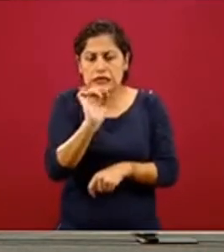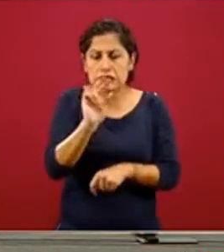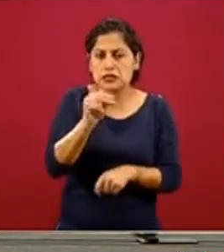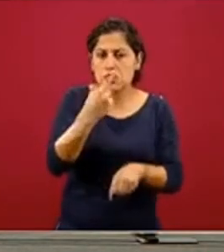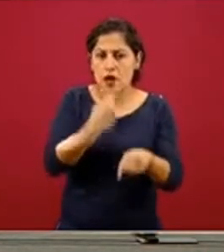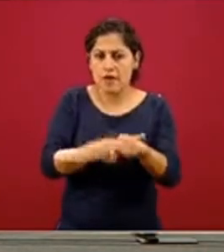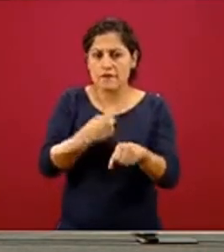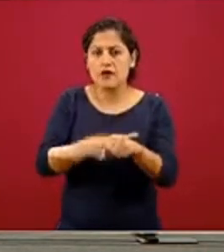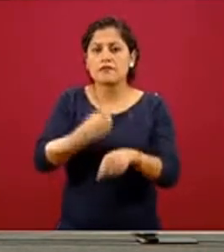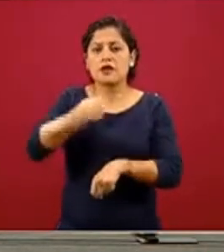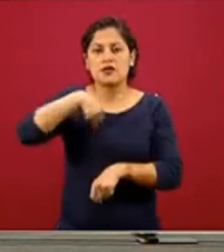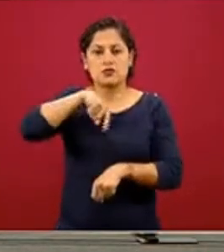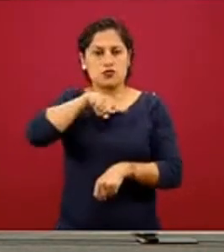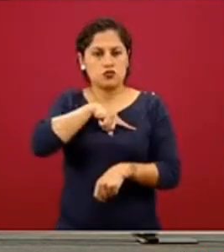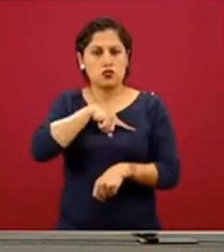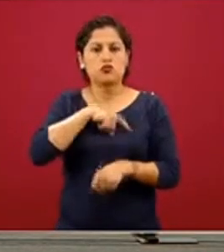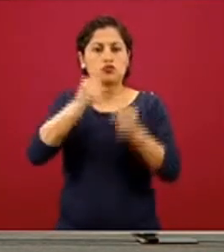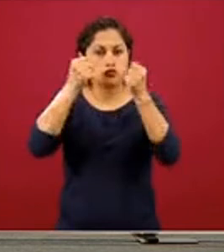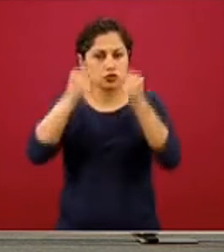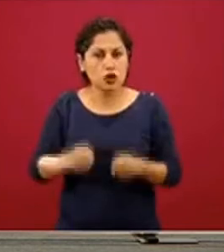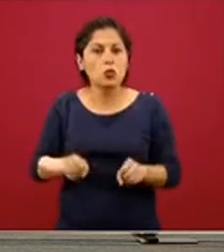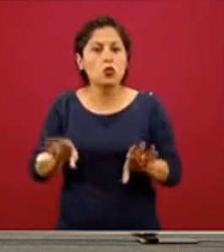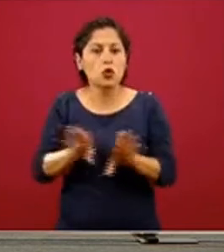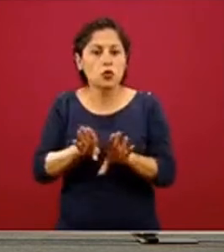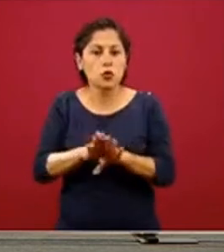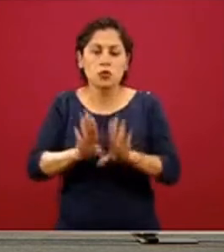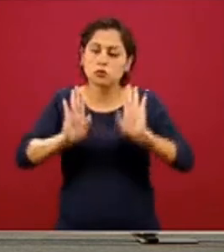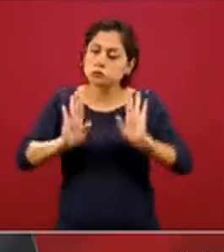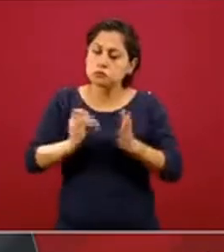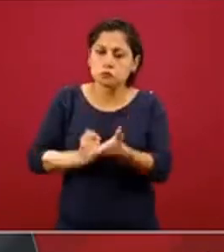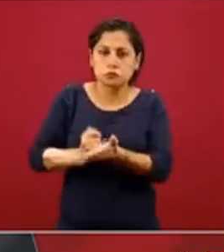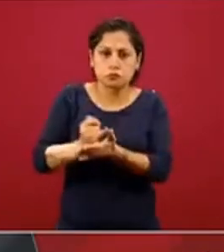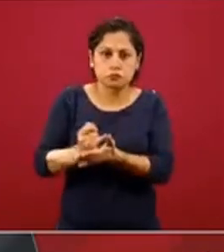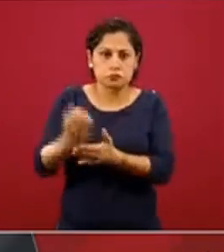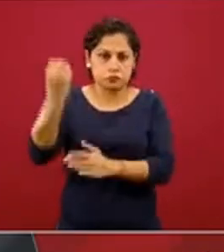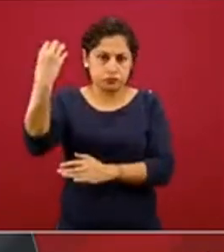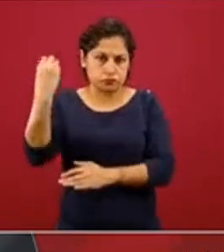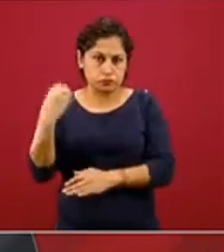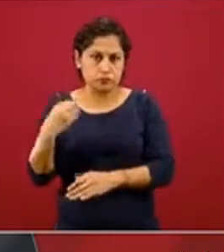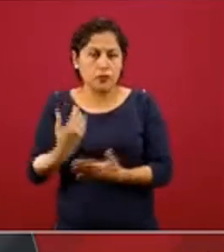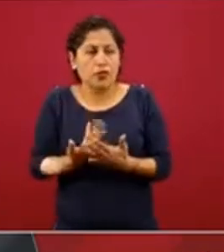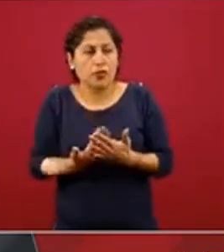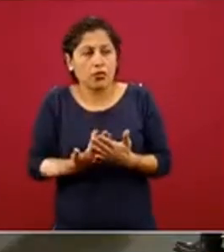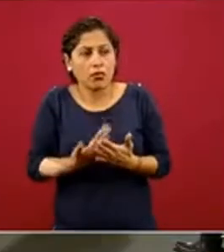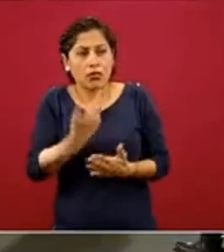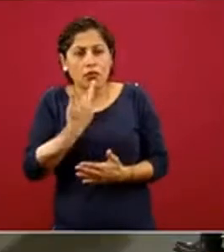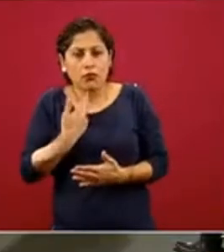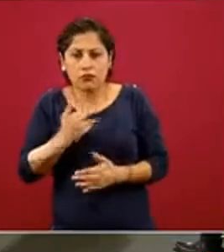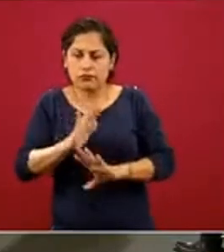evaluación en el lado seguro es mejor, es más positivo, ¿no?